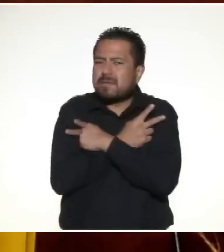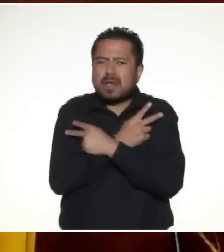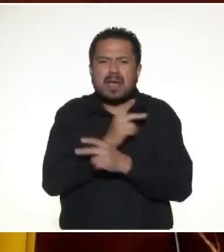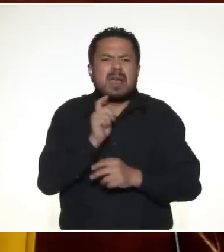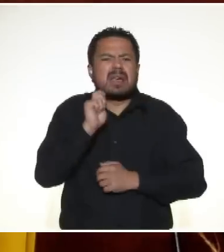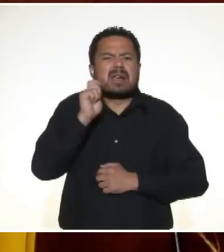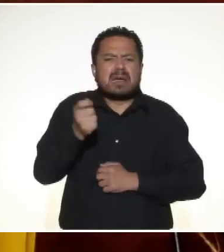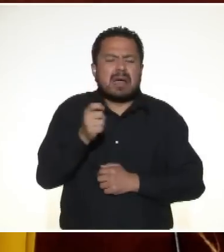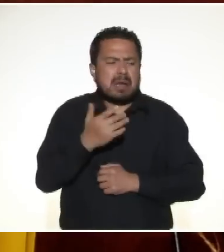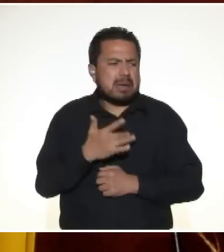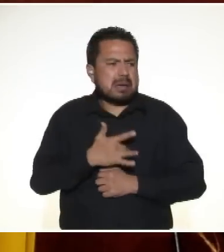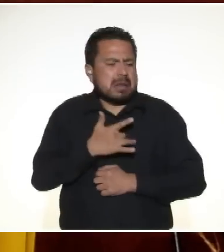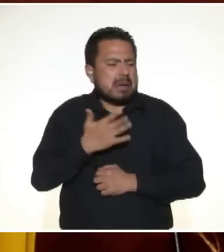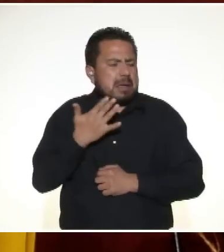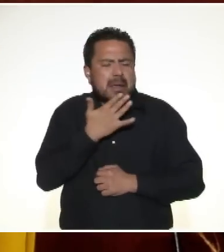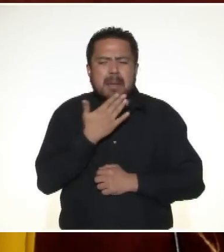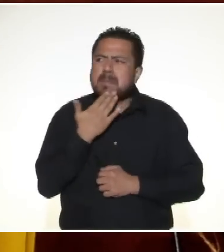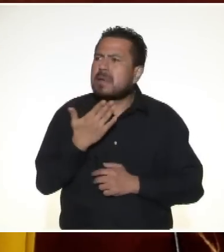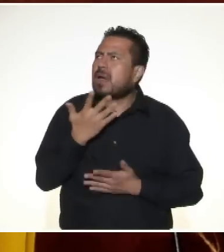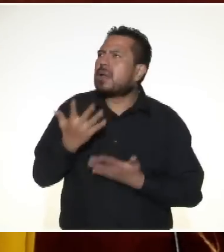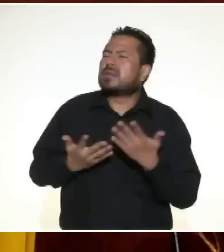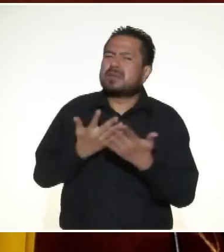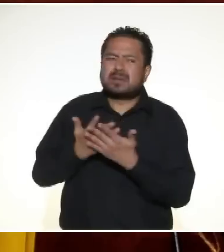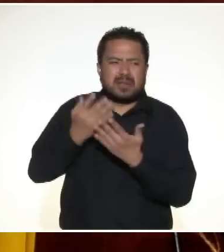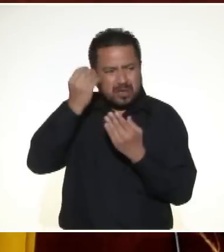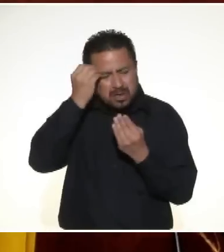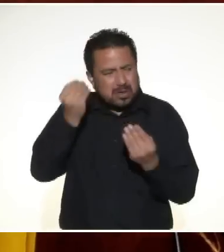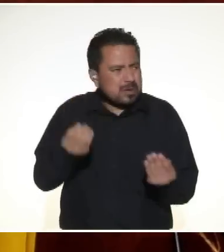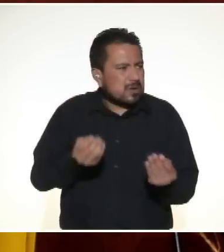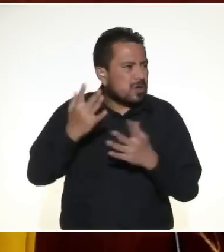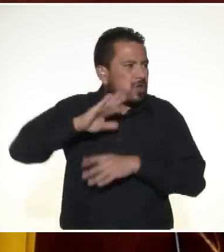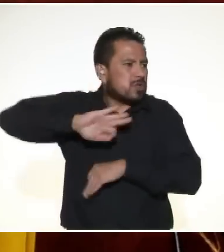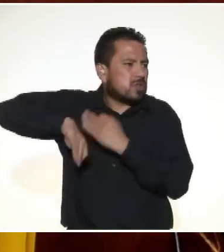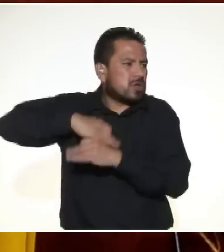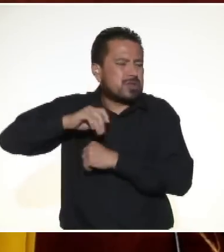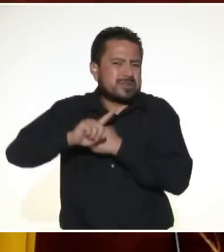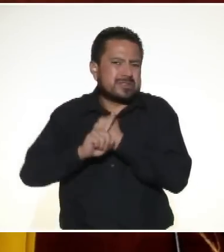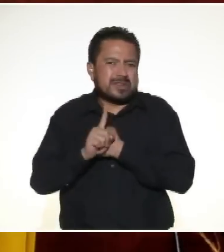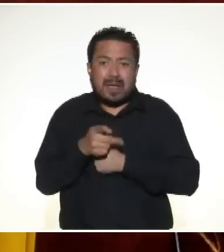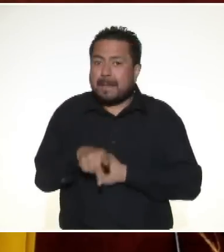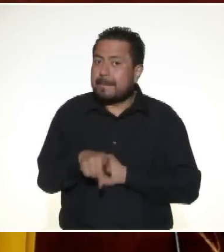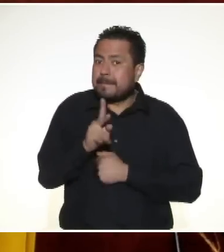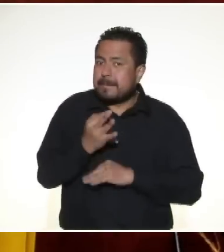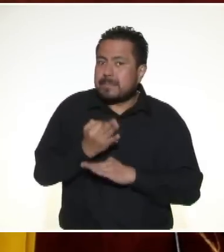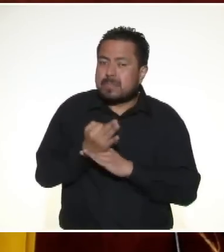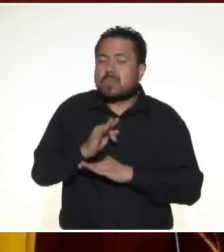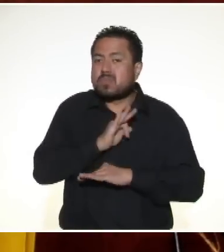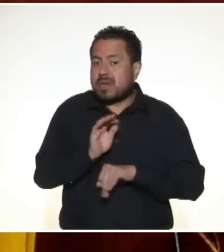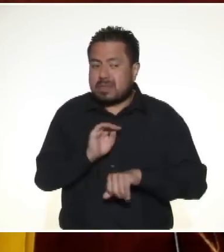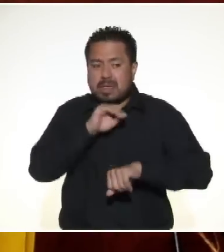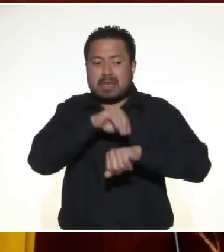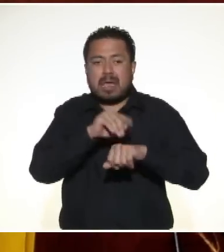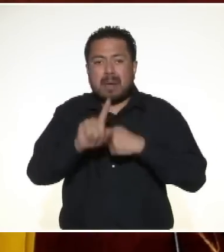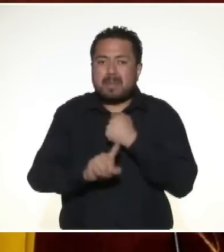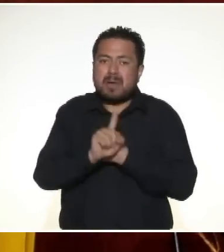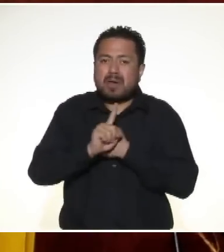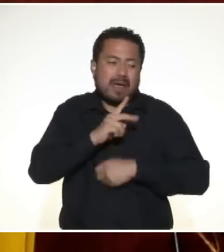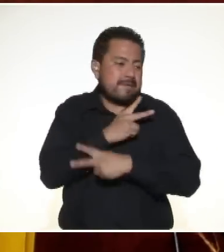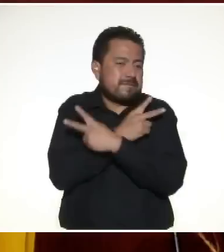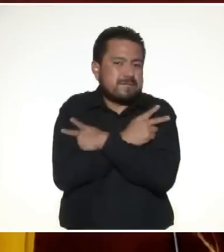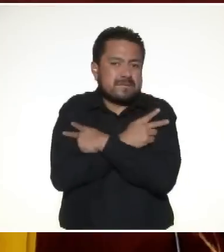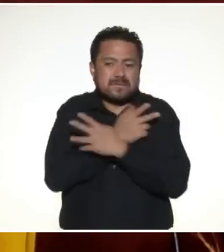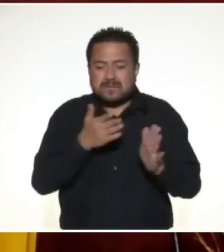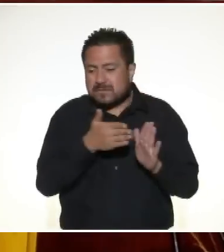en pasarla rico, descansar, olvidarnos de todos los problemas. Pero como acabamos de ver, pueden surgir problemas durante las